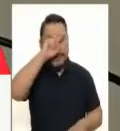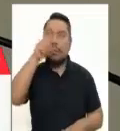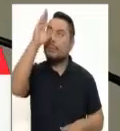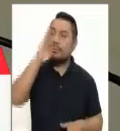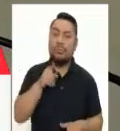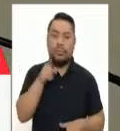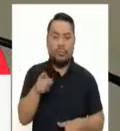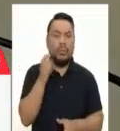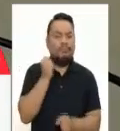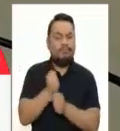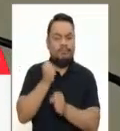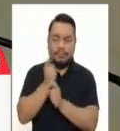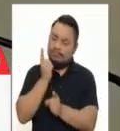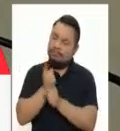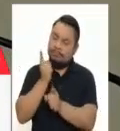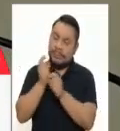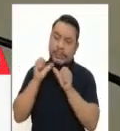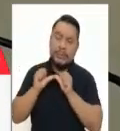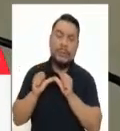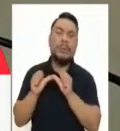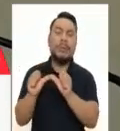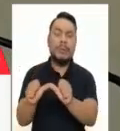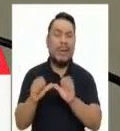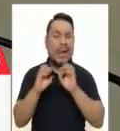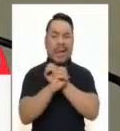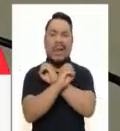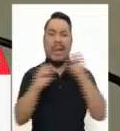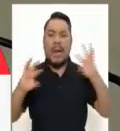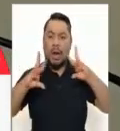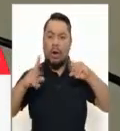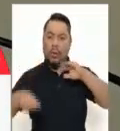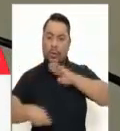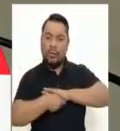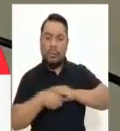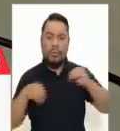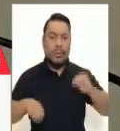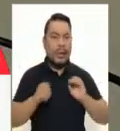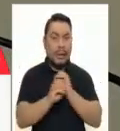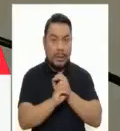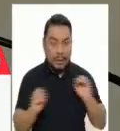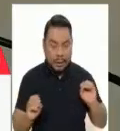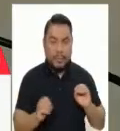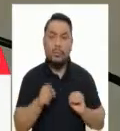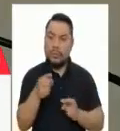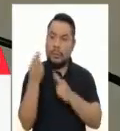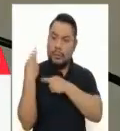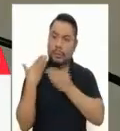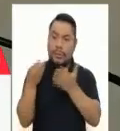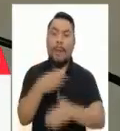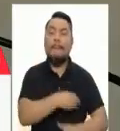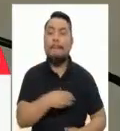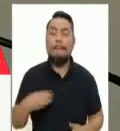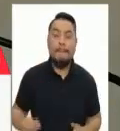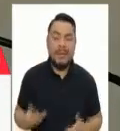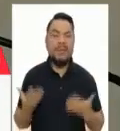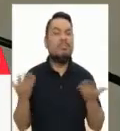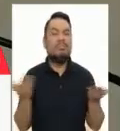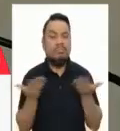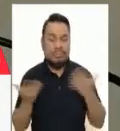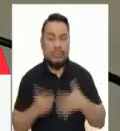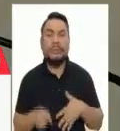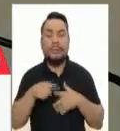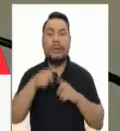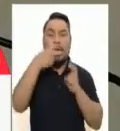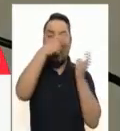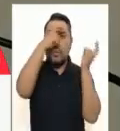desempeñar Leal y fielmente sin cometer actos de corrupción el cargo de ministra de estado